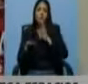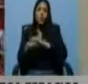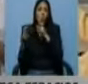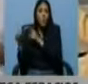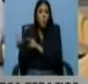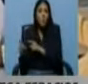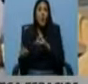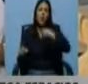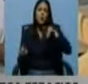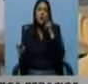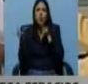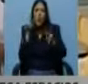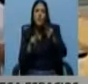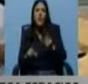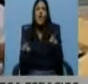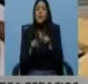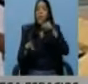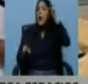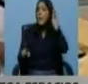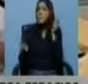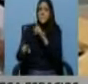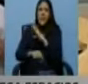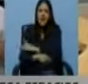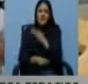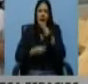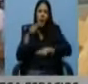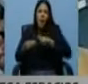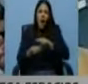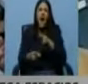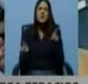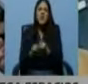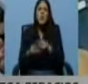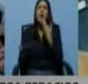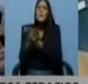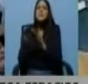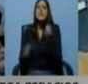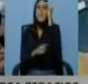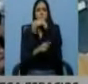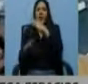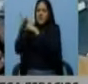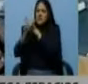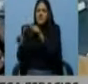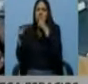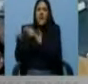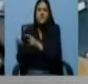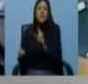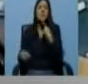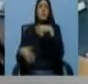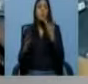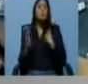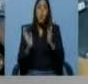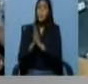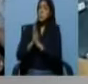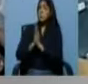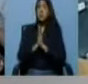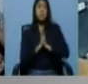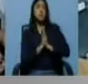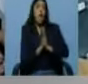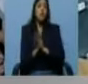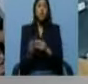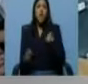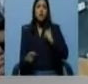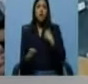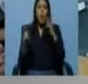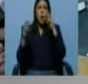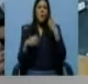a una extremista como la Machado pidiendo más sanciones y luego pone una voz de Santa a decir vamos a atender a los